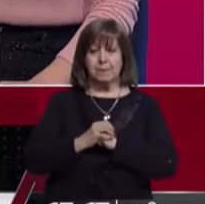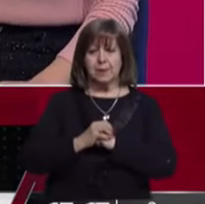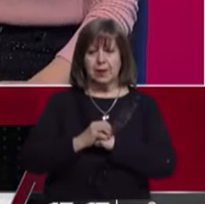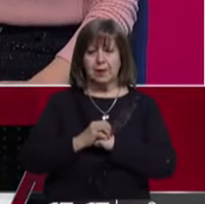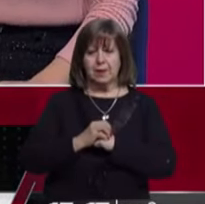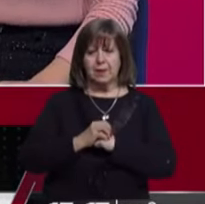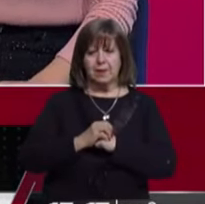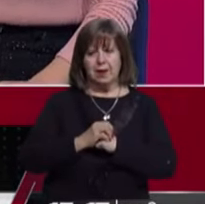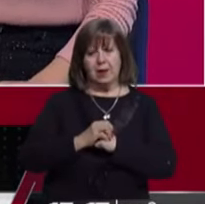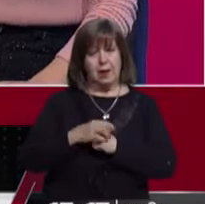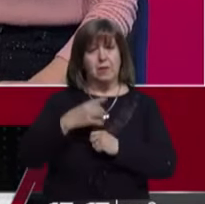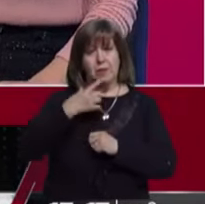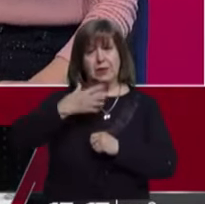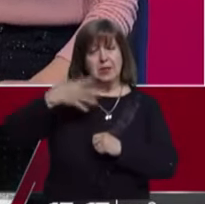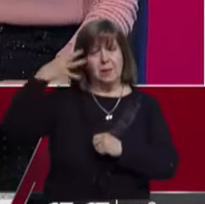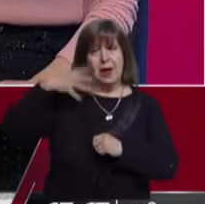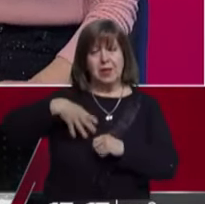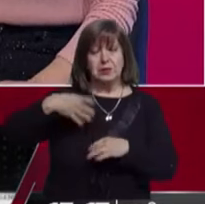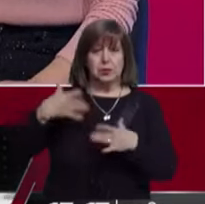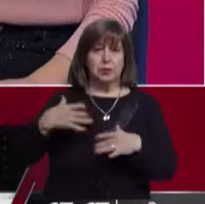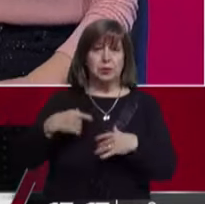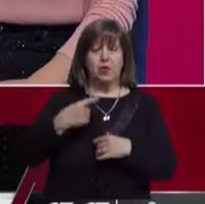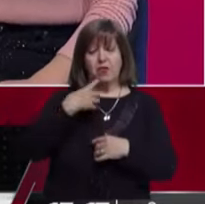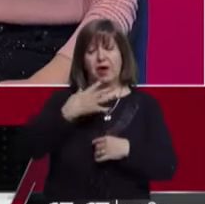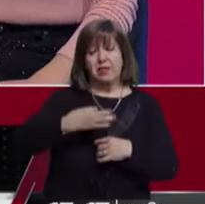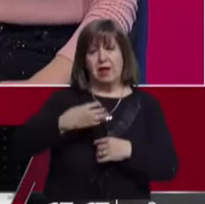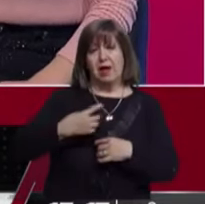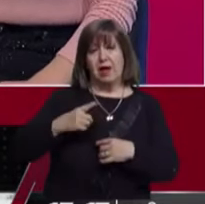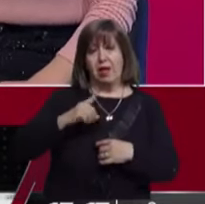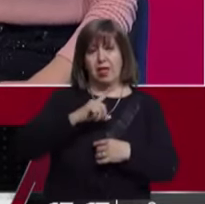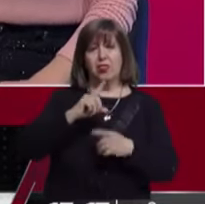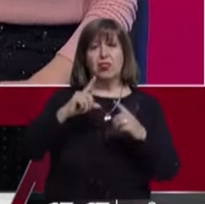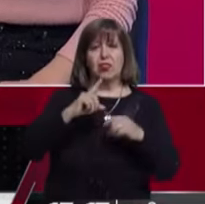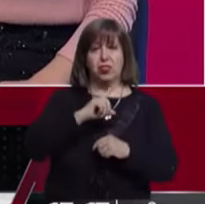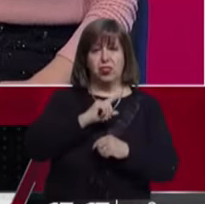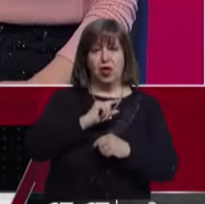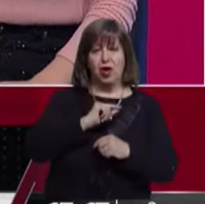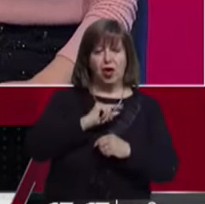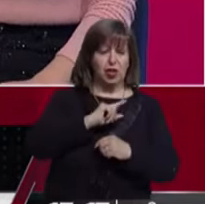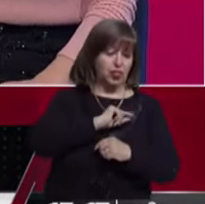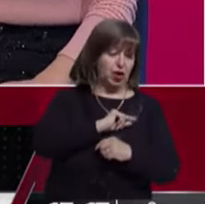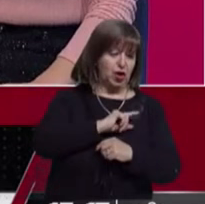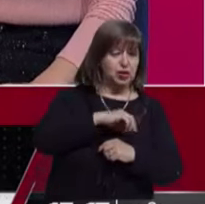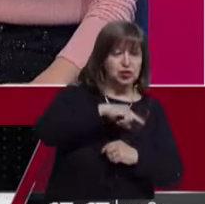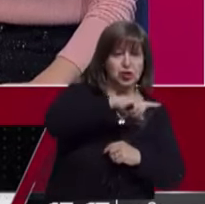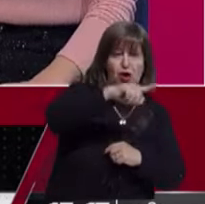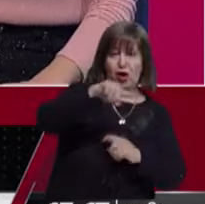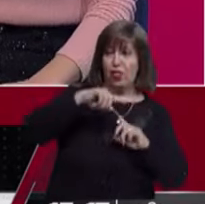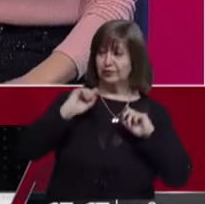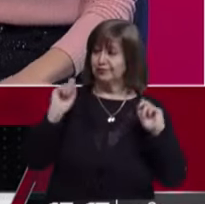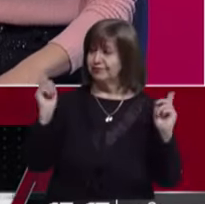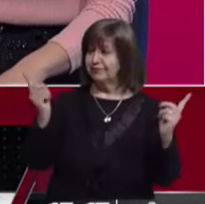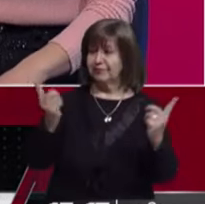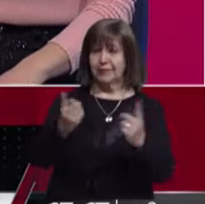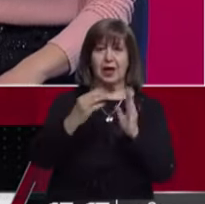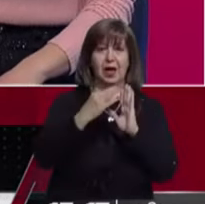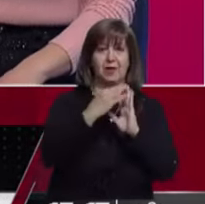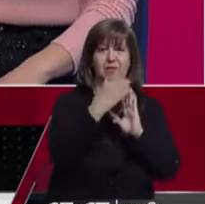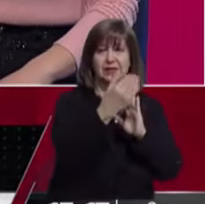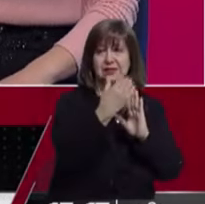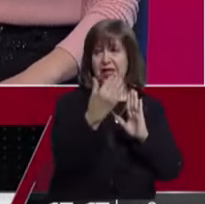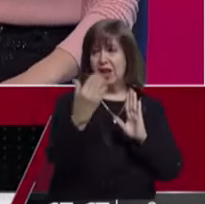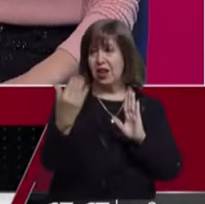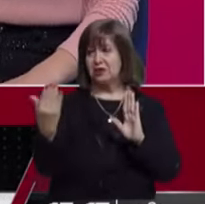Sí, la verdad es que hay mucho dolor acá, al menos con estas personas con las que tuvimos